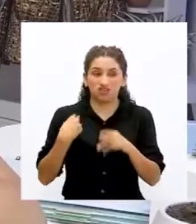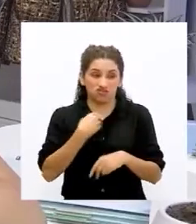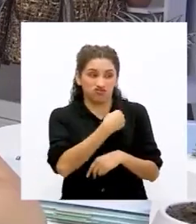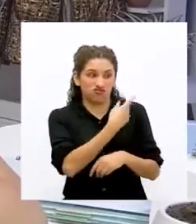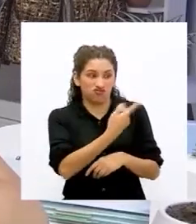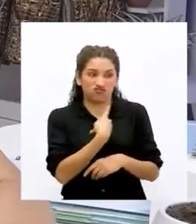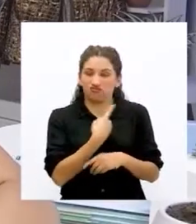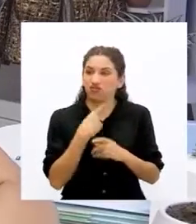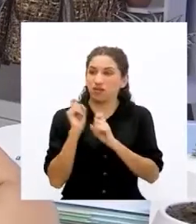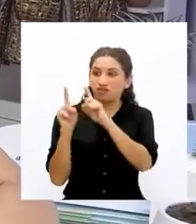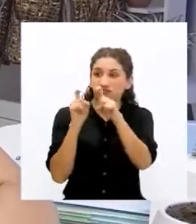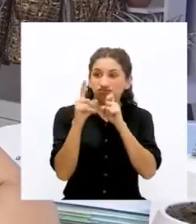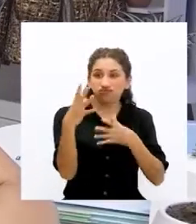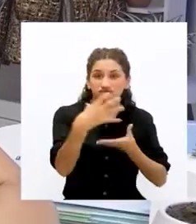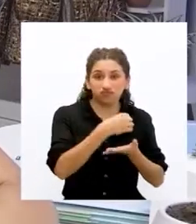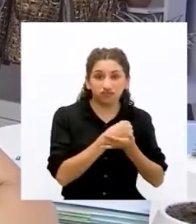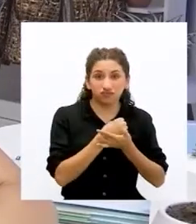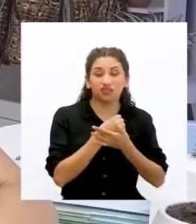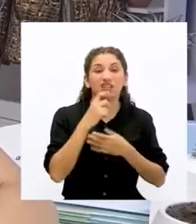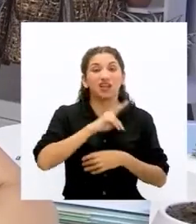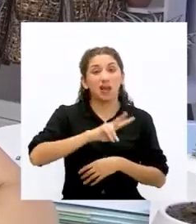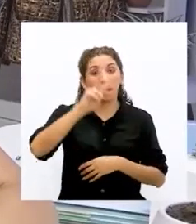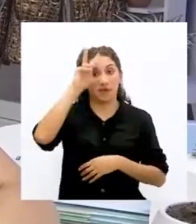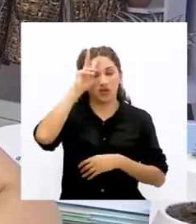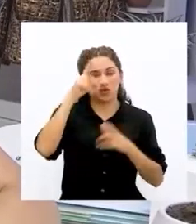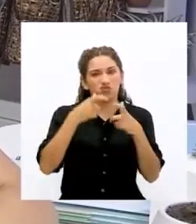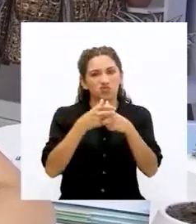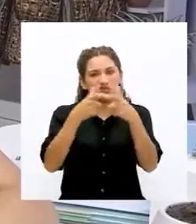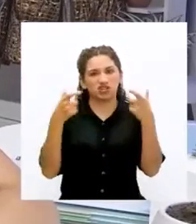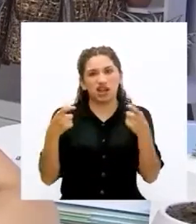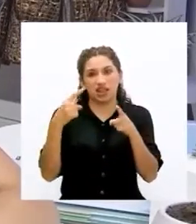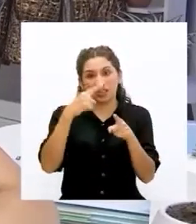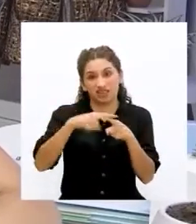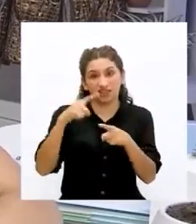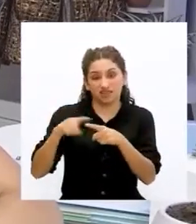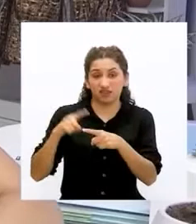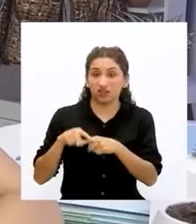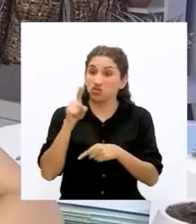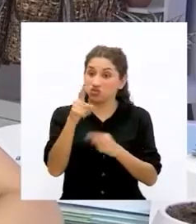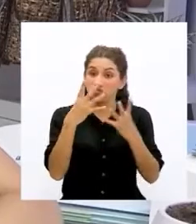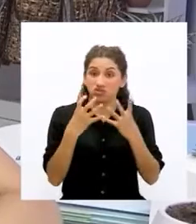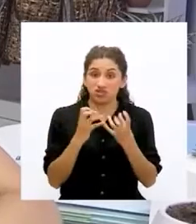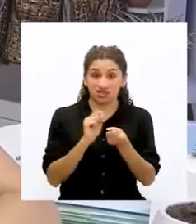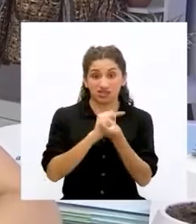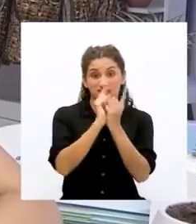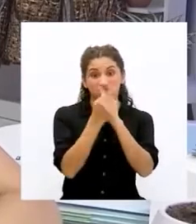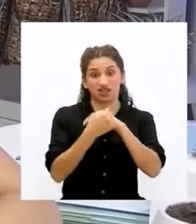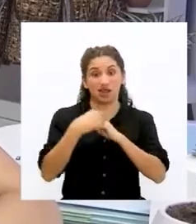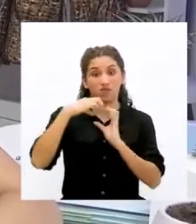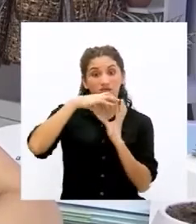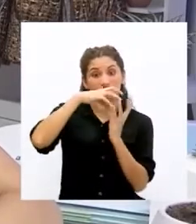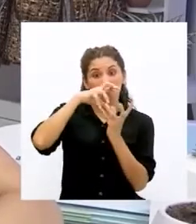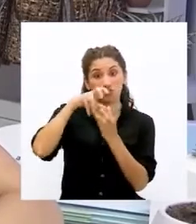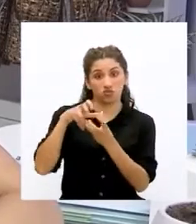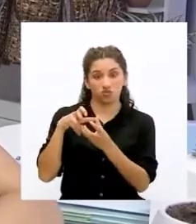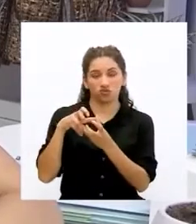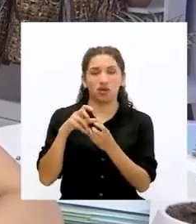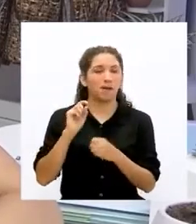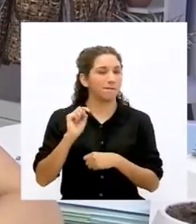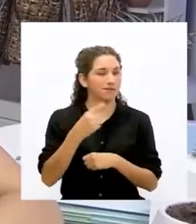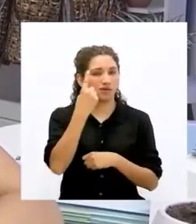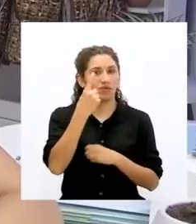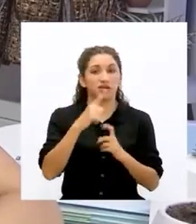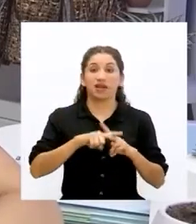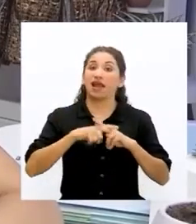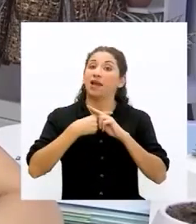mismas? El Perú es muy grande y diverso. Si tu intención es cambiar el mundo, quizás una buena manera de hacerlo